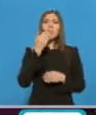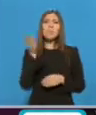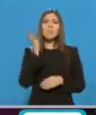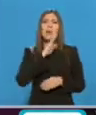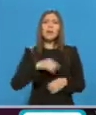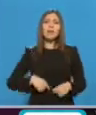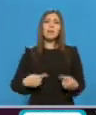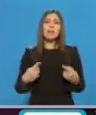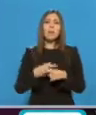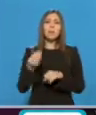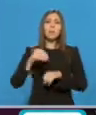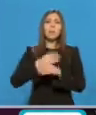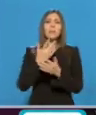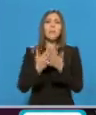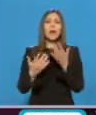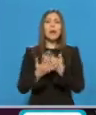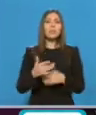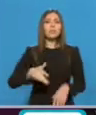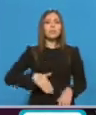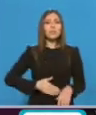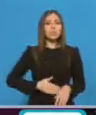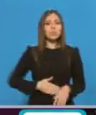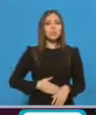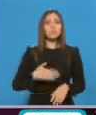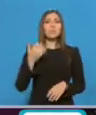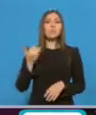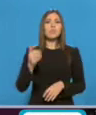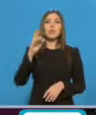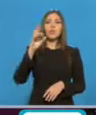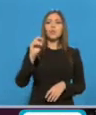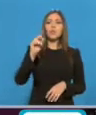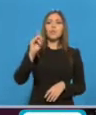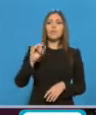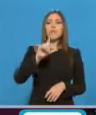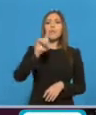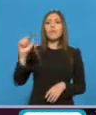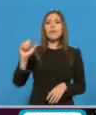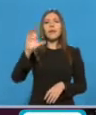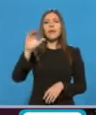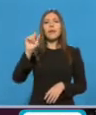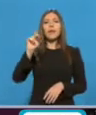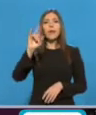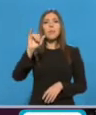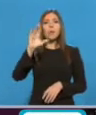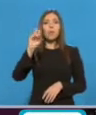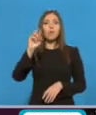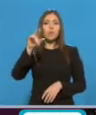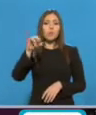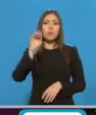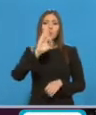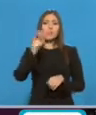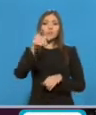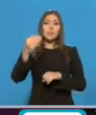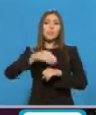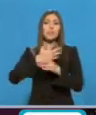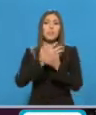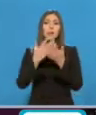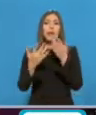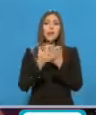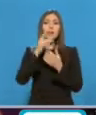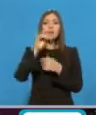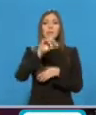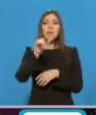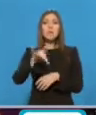tus manos en el estómago y rodillas, Capricornio. Si tú pones las manos en tus rodillas y logras equilibrio